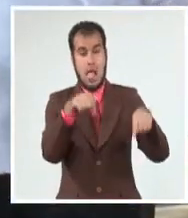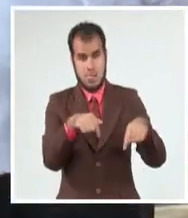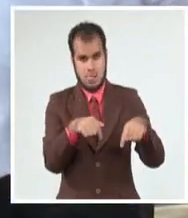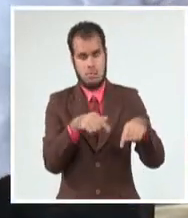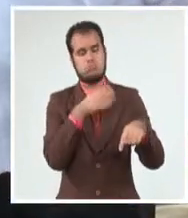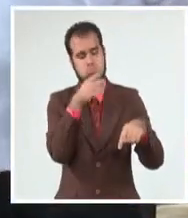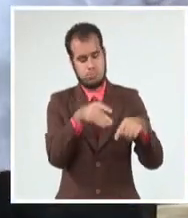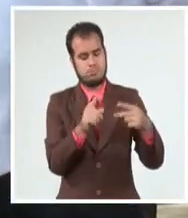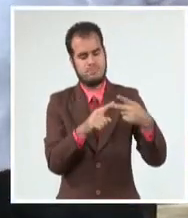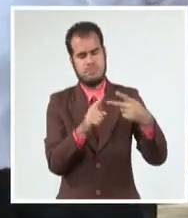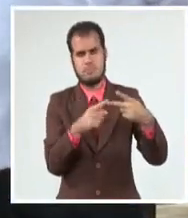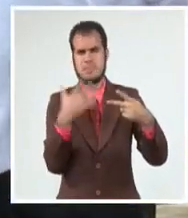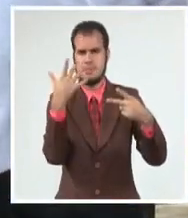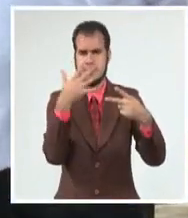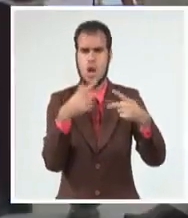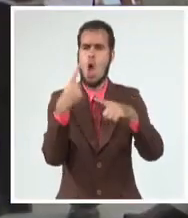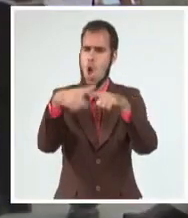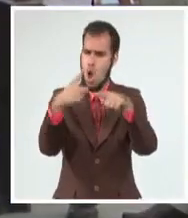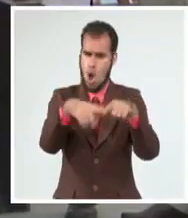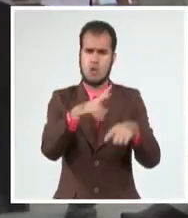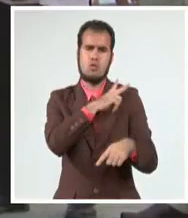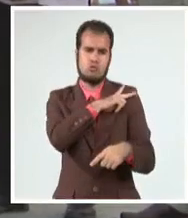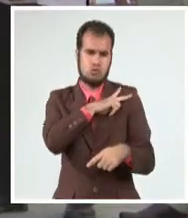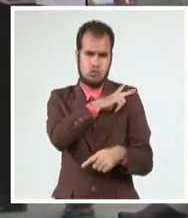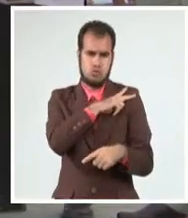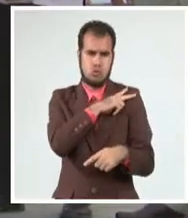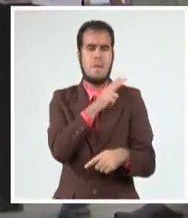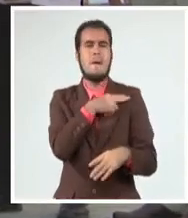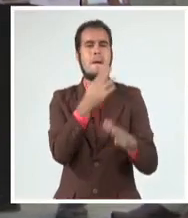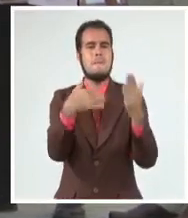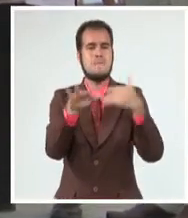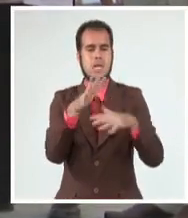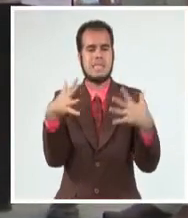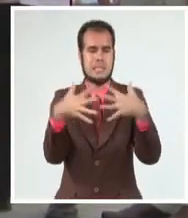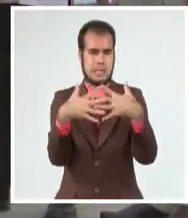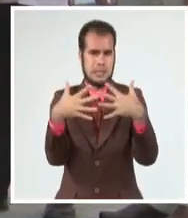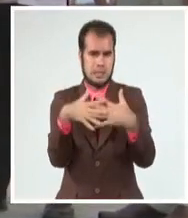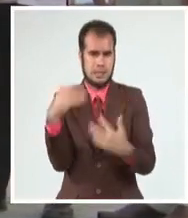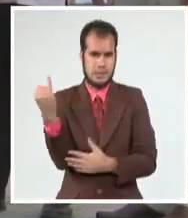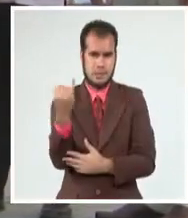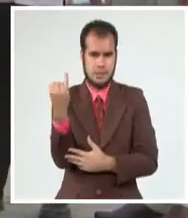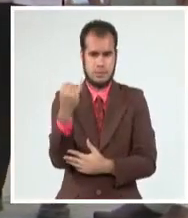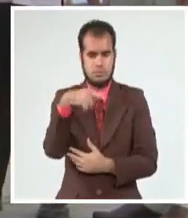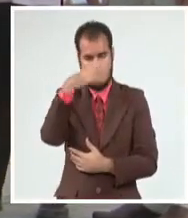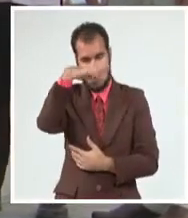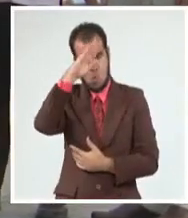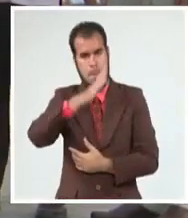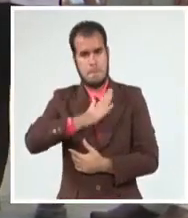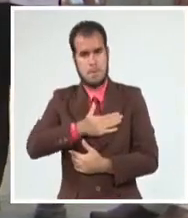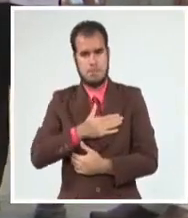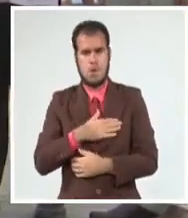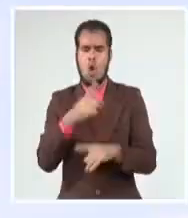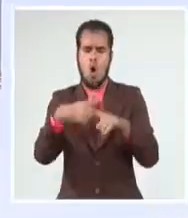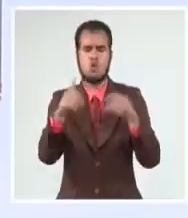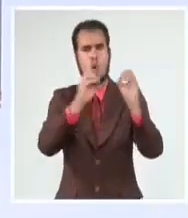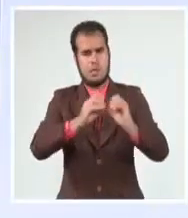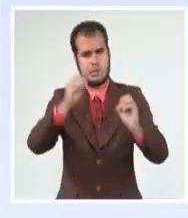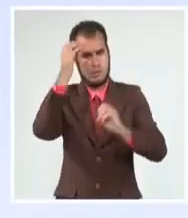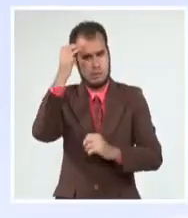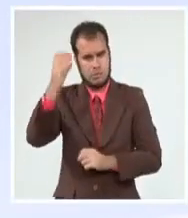además de representantes del ministerio de relaciones exteriores de cuba y otros organismos